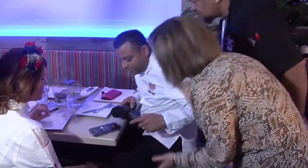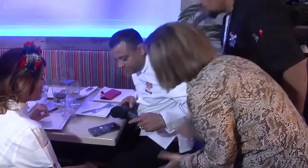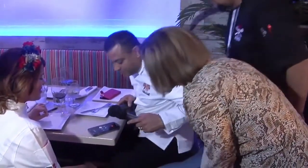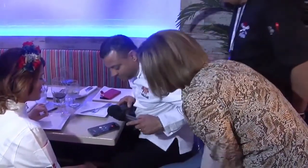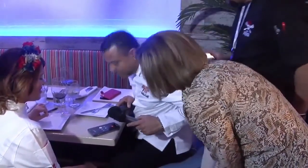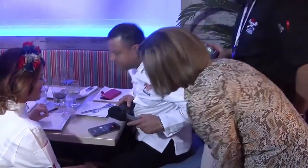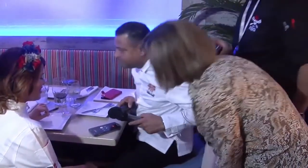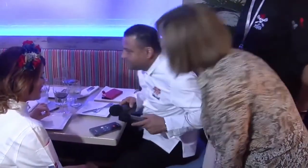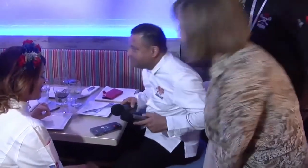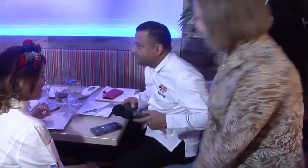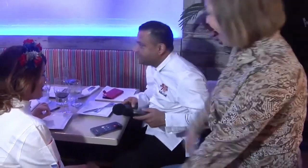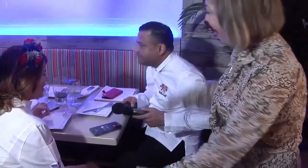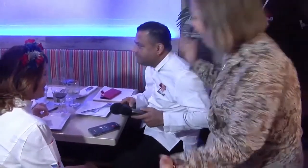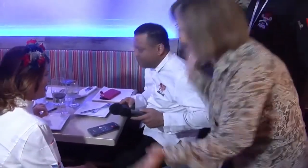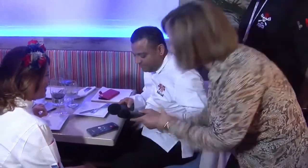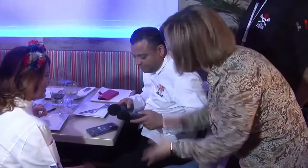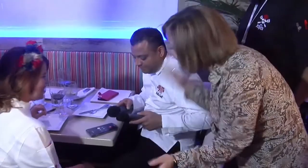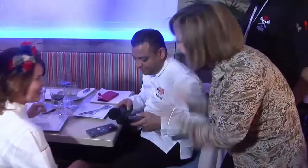la ganadora.